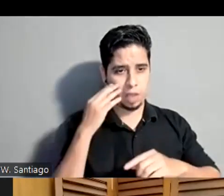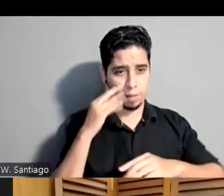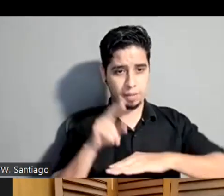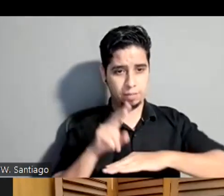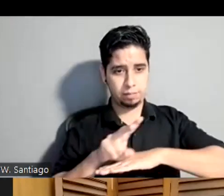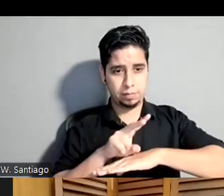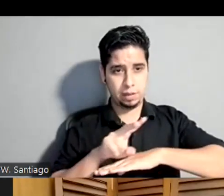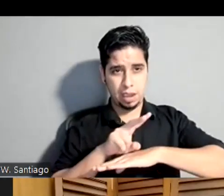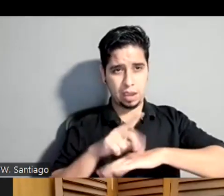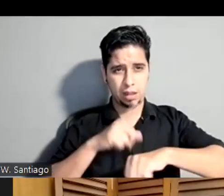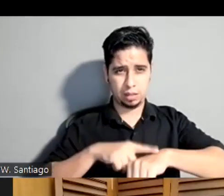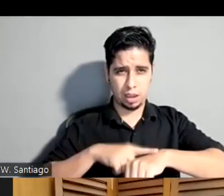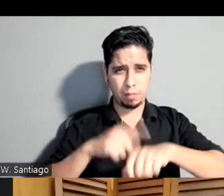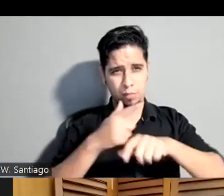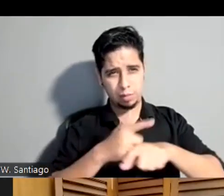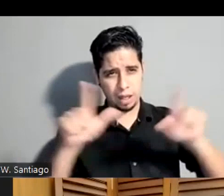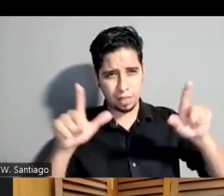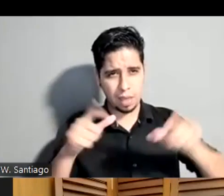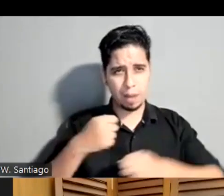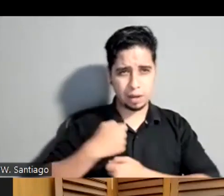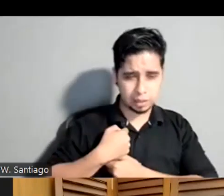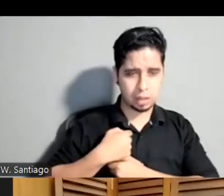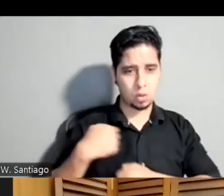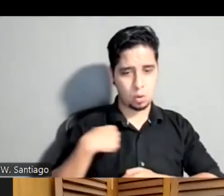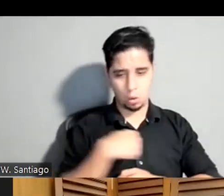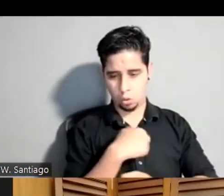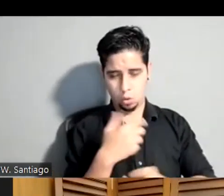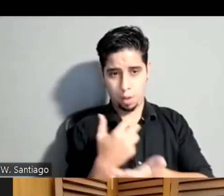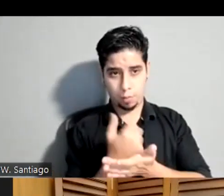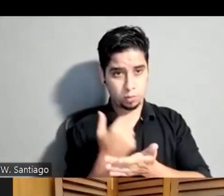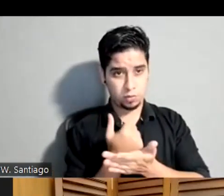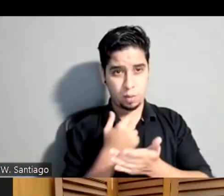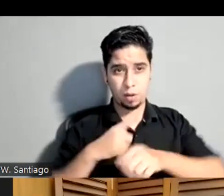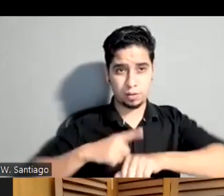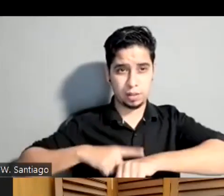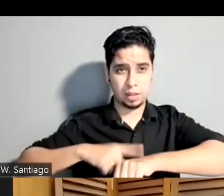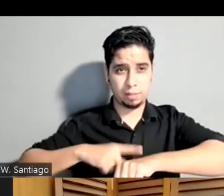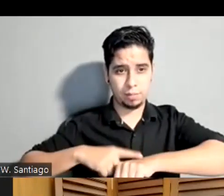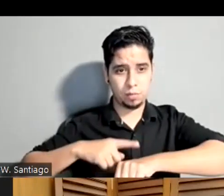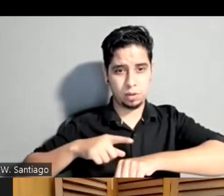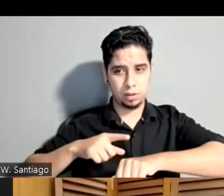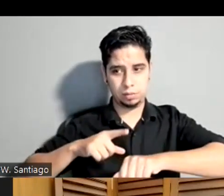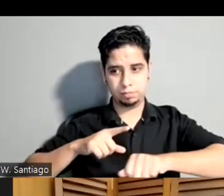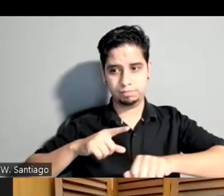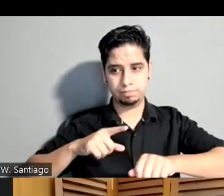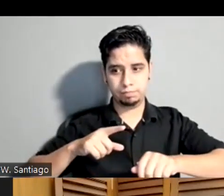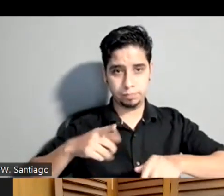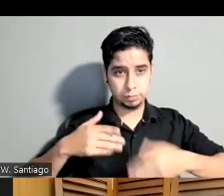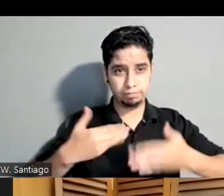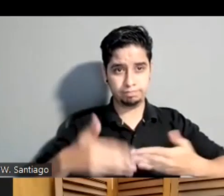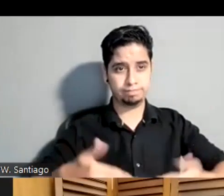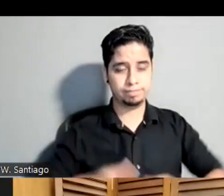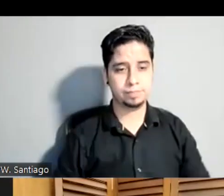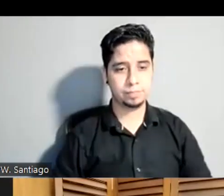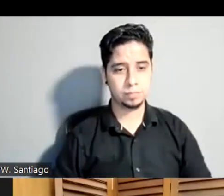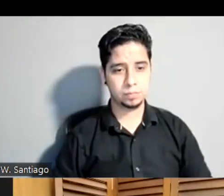estaba en la liberación de Vieques de la Marina y todo eso, así que aprovechamos ese boom, ese empuje. Y ese